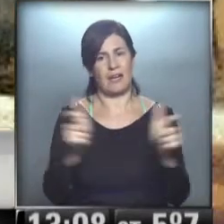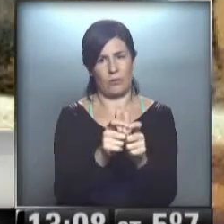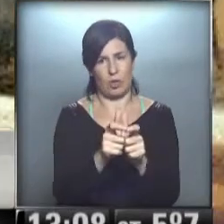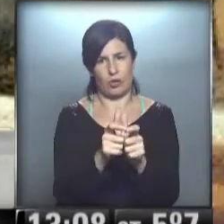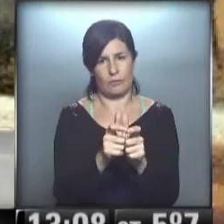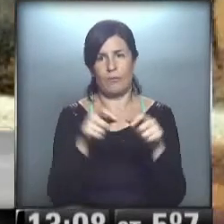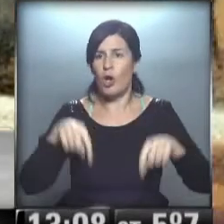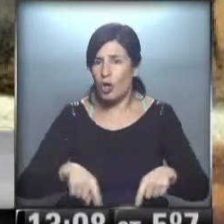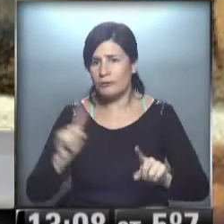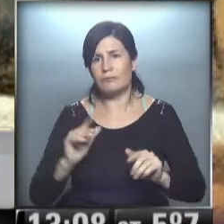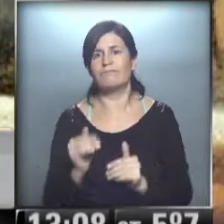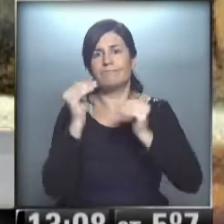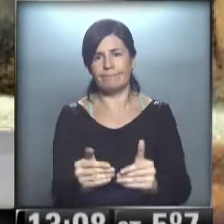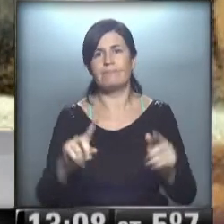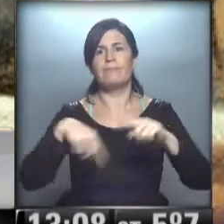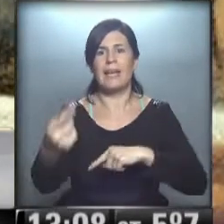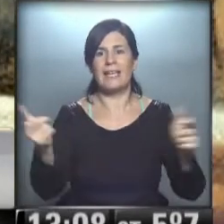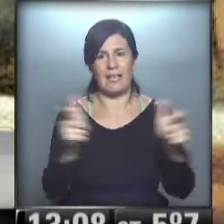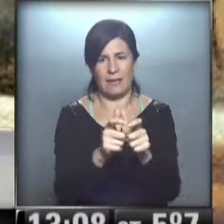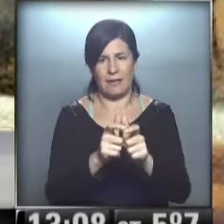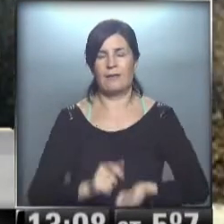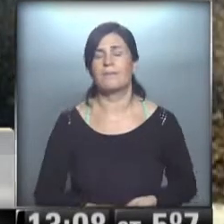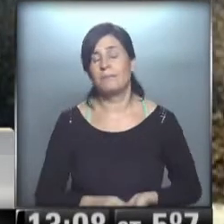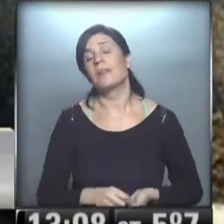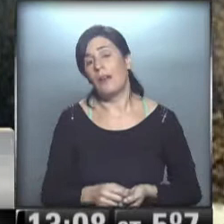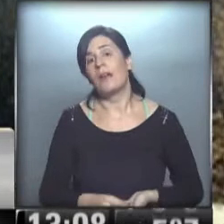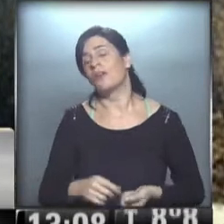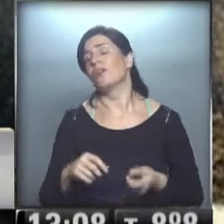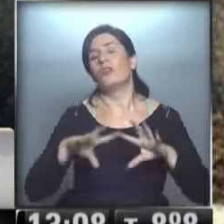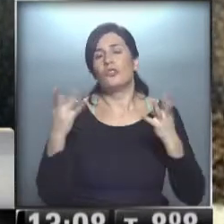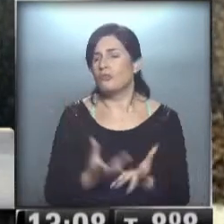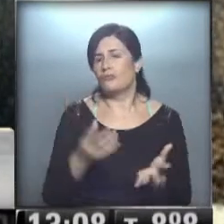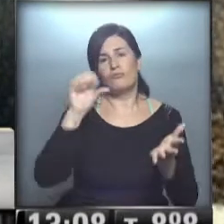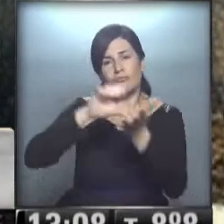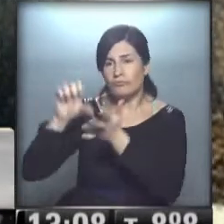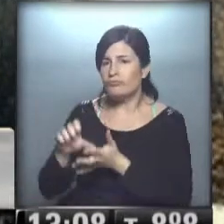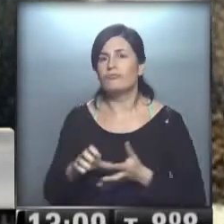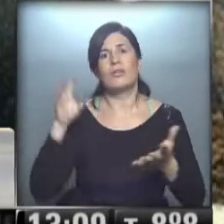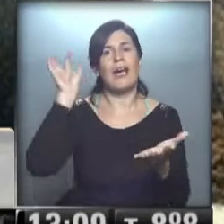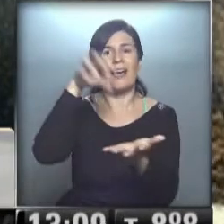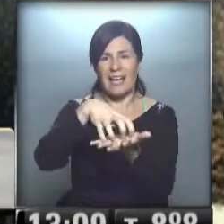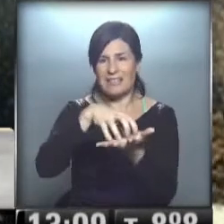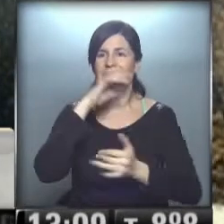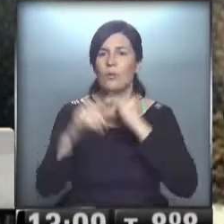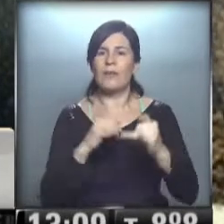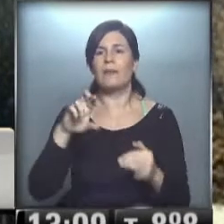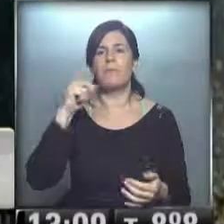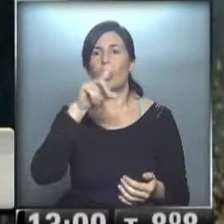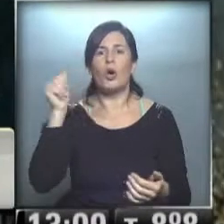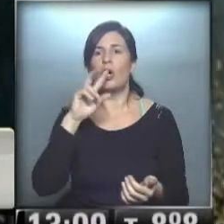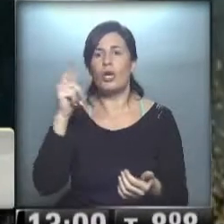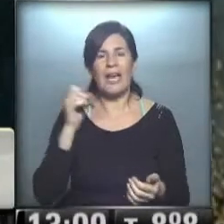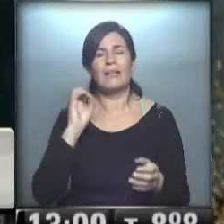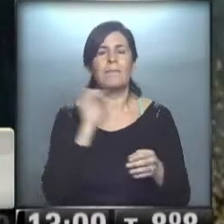mañana entonces esta reunión. Según las agencias internacionales, el mediador Daniel Pola dio a conocer un mail en el que decía